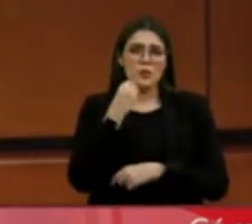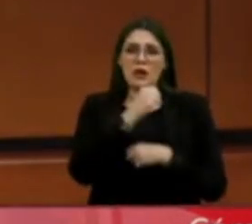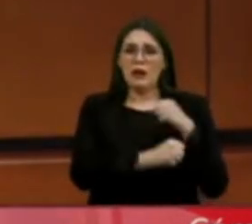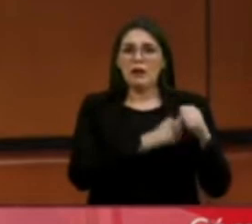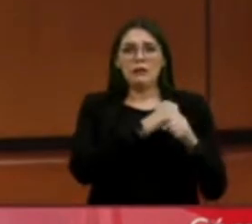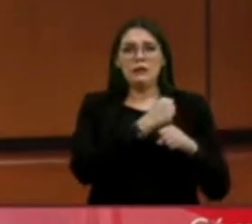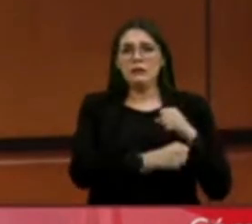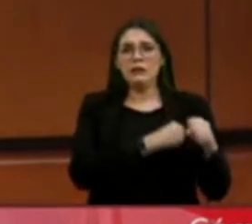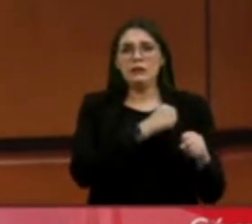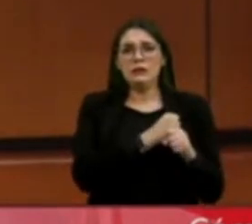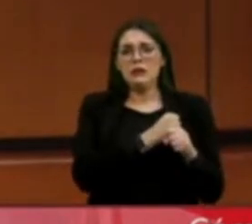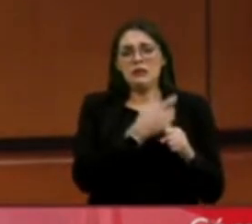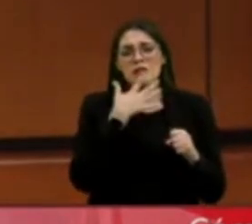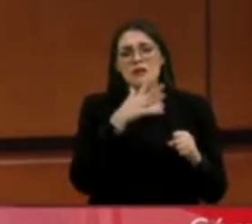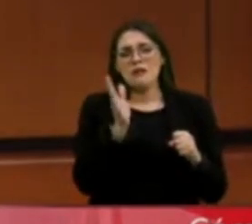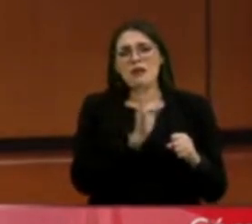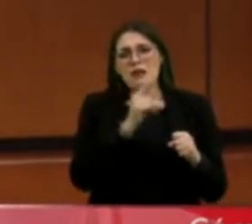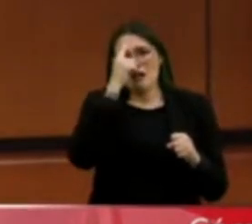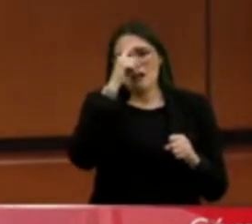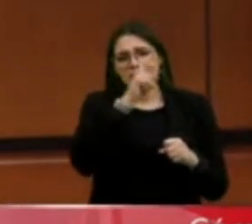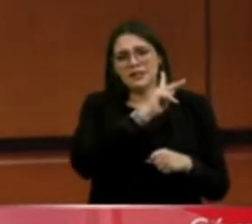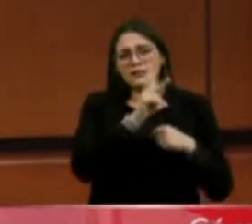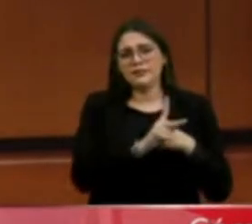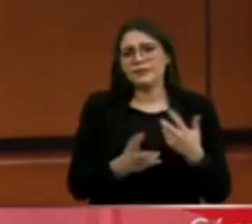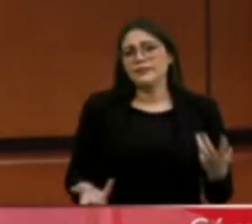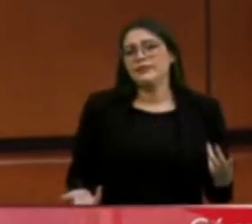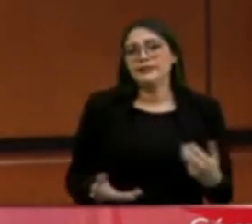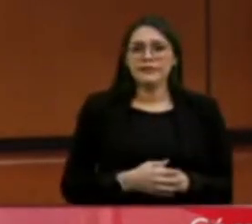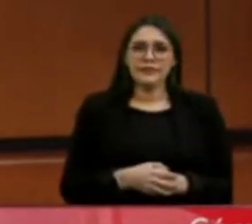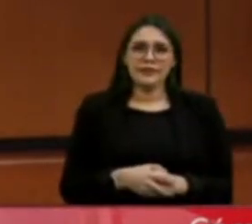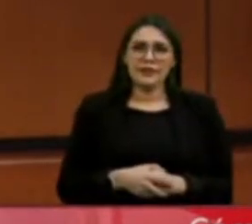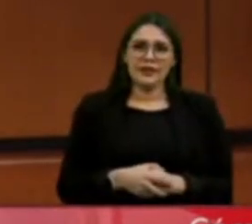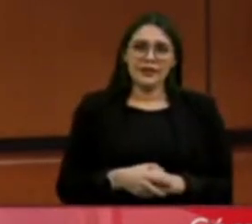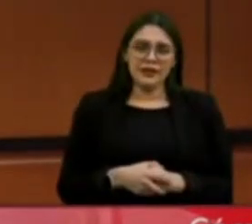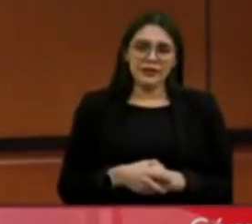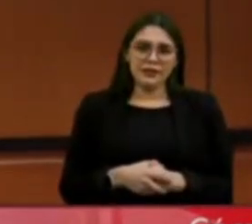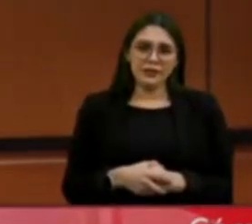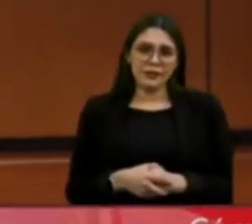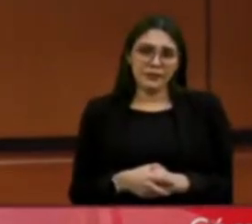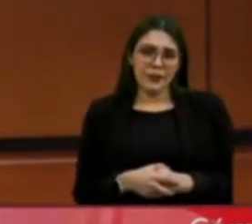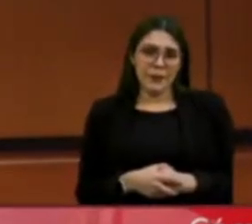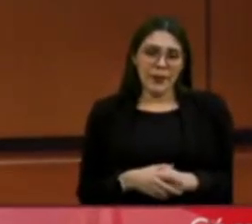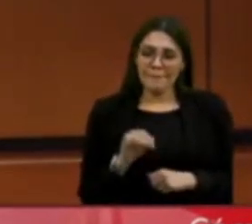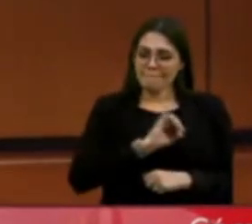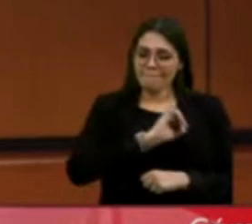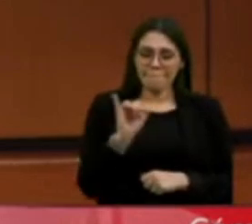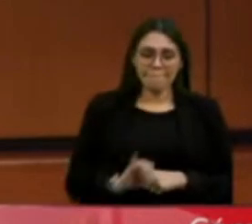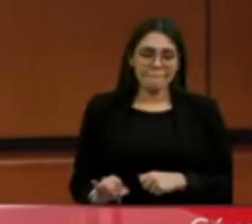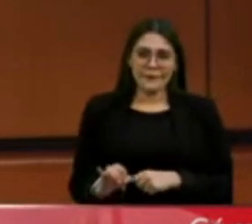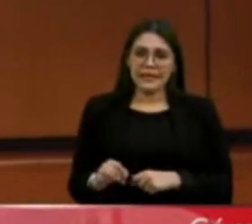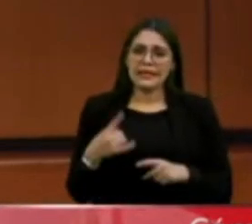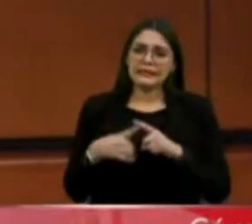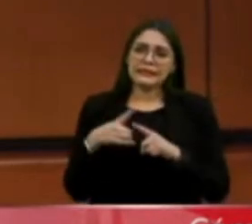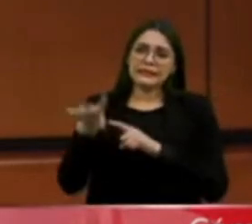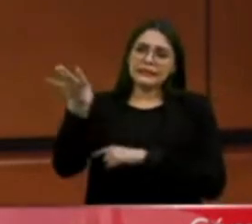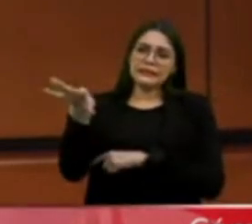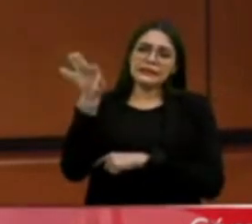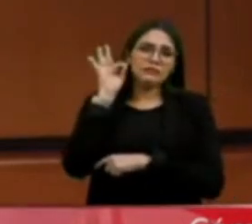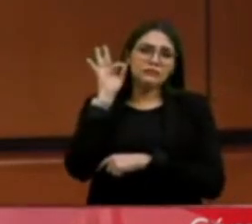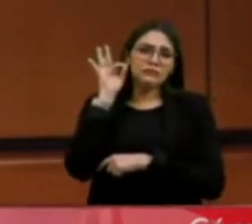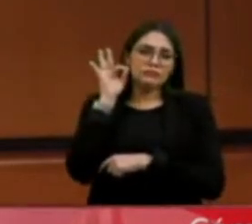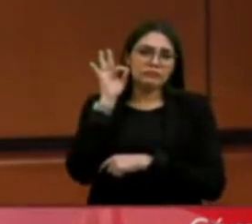trato de menor de edad al país. En ningún momento se está eligiendo a nadie.